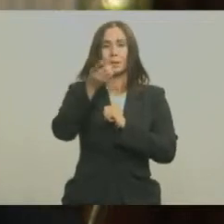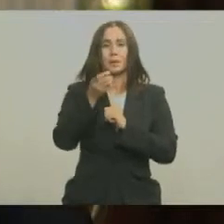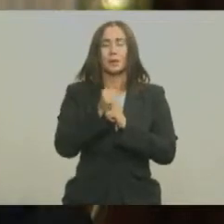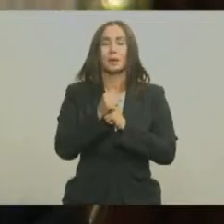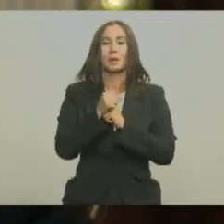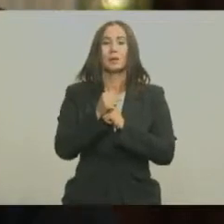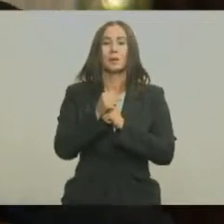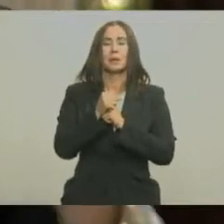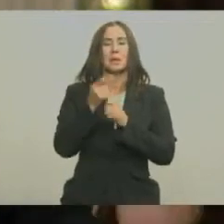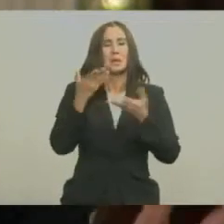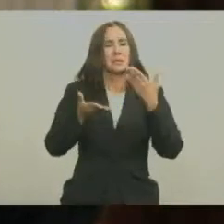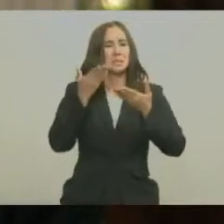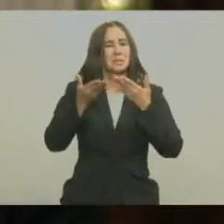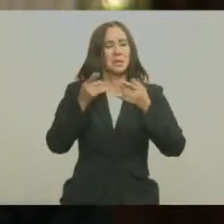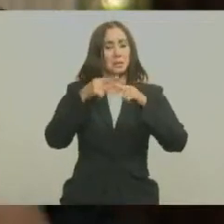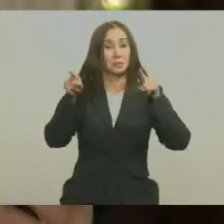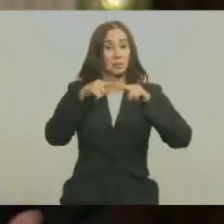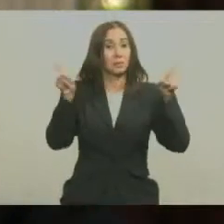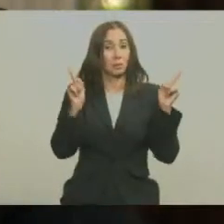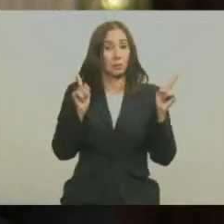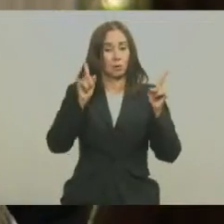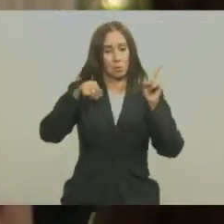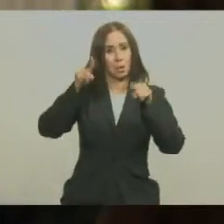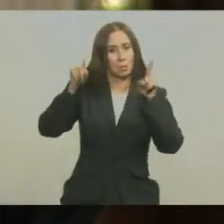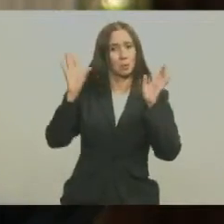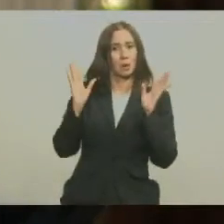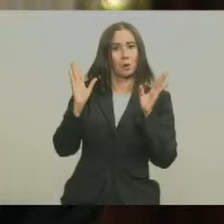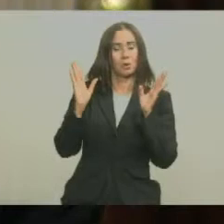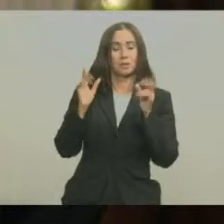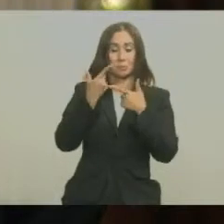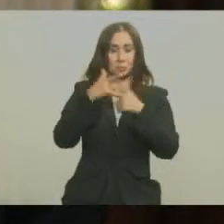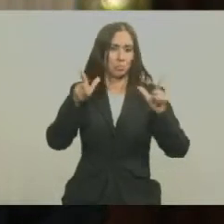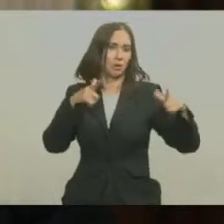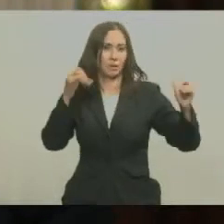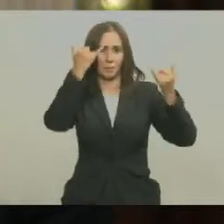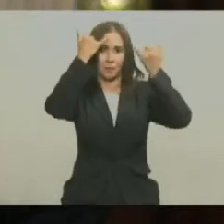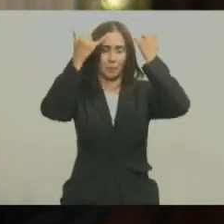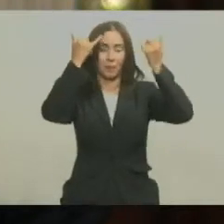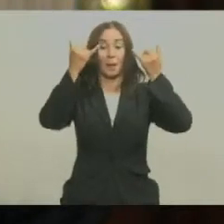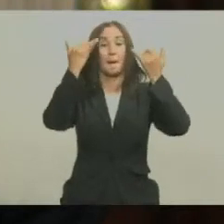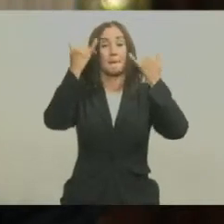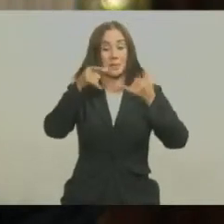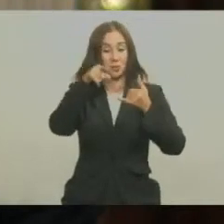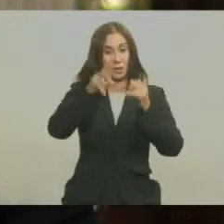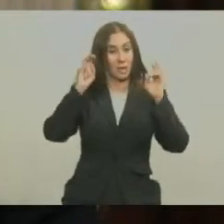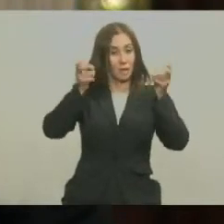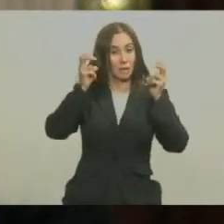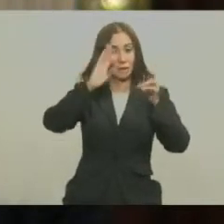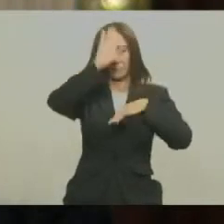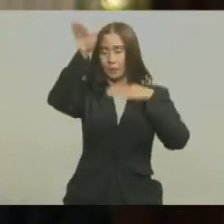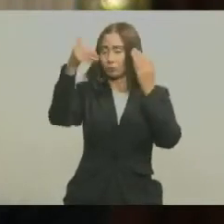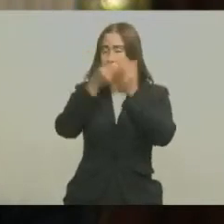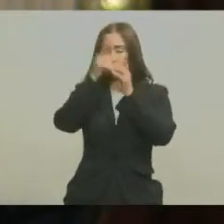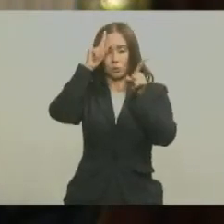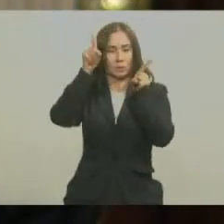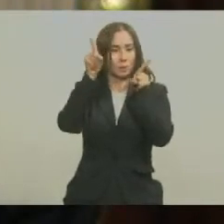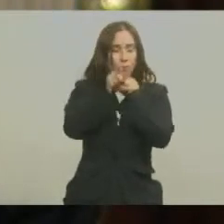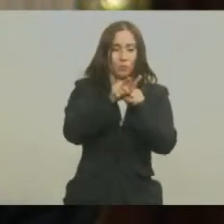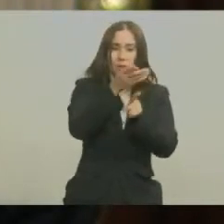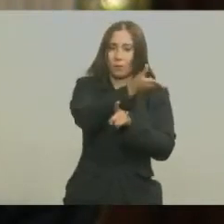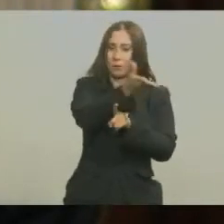podemos estar en desacuerdo en muchas cosas, como es normal, como es en una democracia, pero en esto estamos de acuerdo todos. Yo